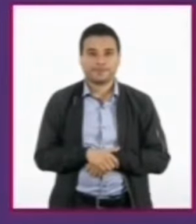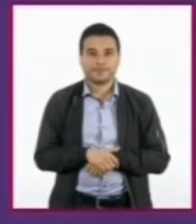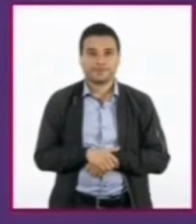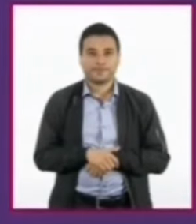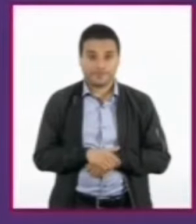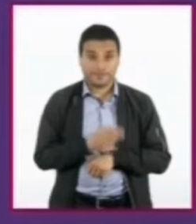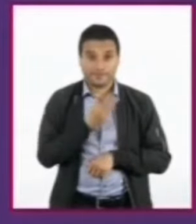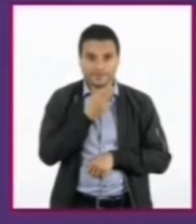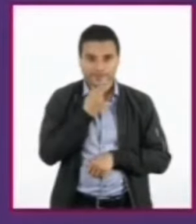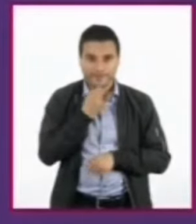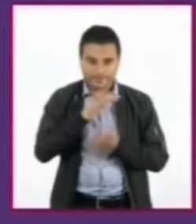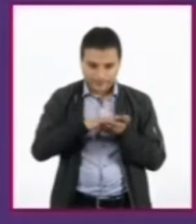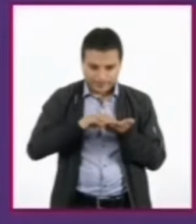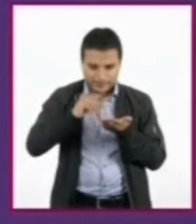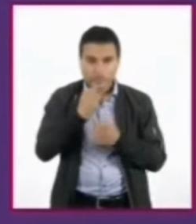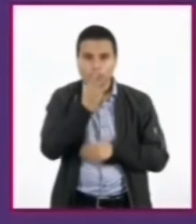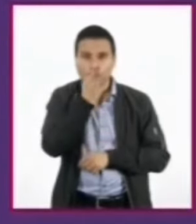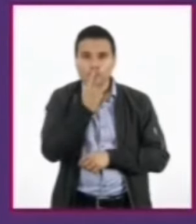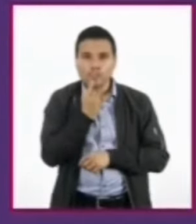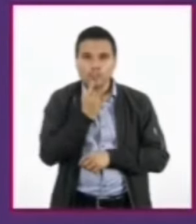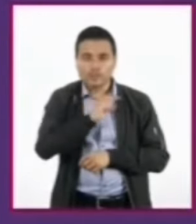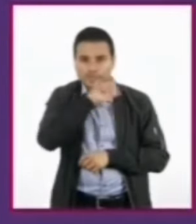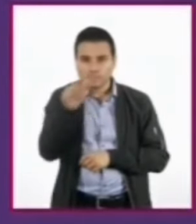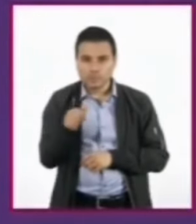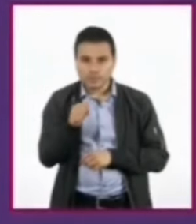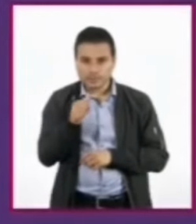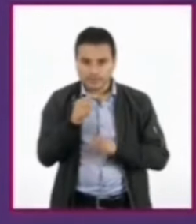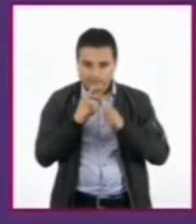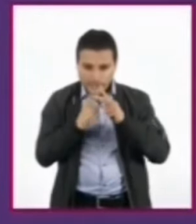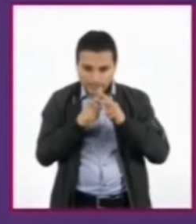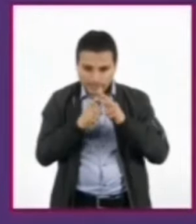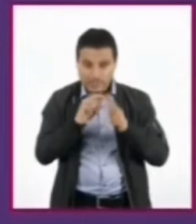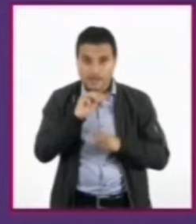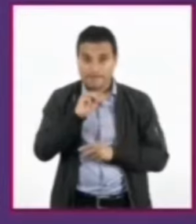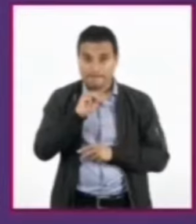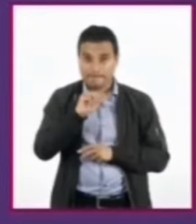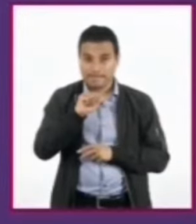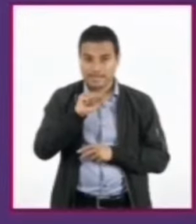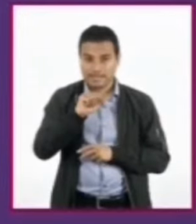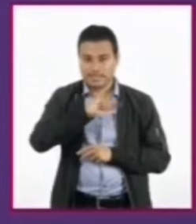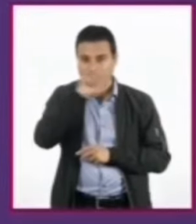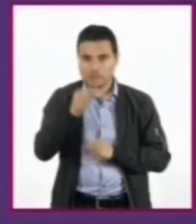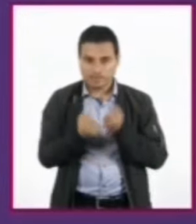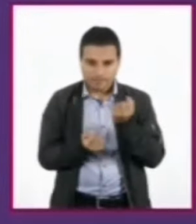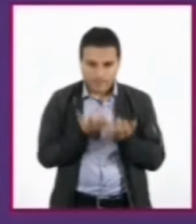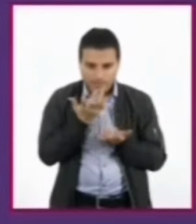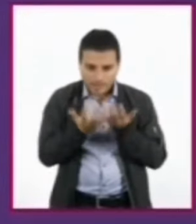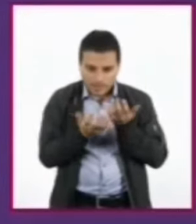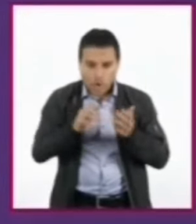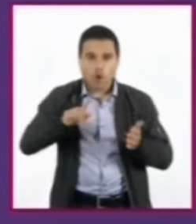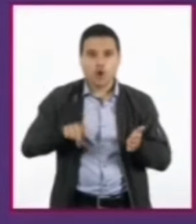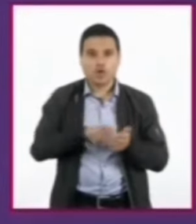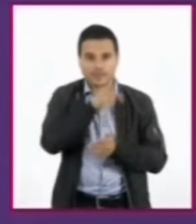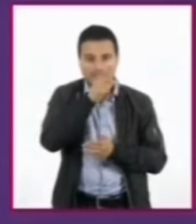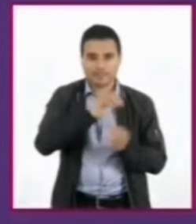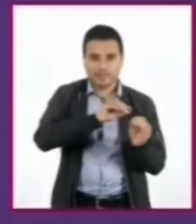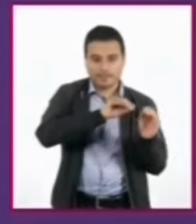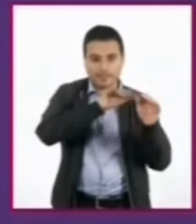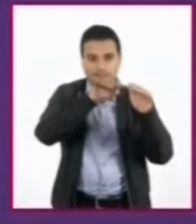Lavoisier tomó el polvo rojizo, determinó su masa y lo calentó mientras observaba cómo volvía a ser mercurio líquido.